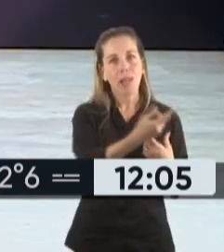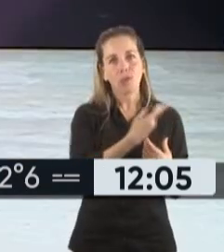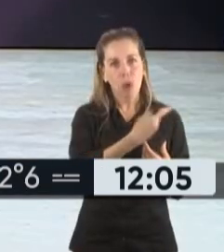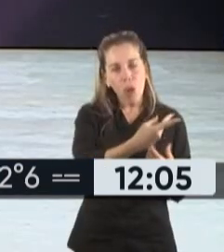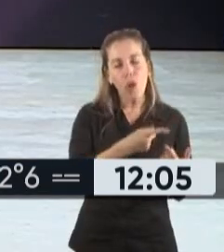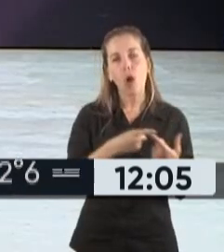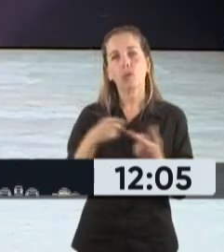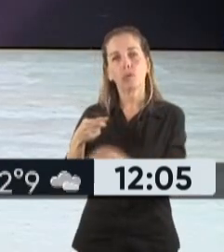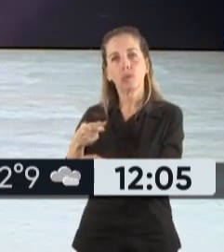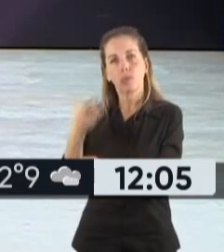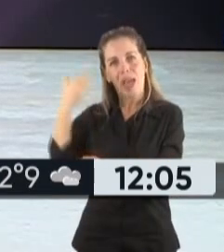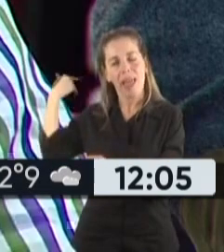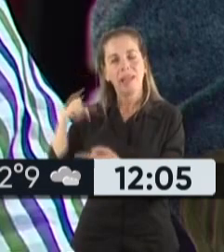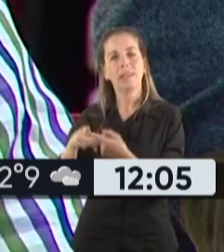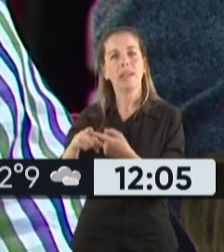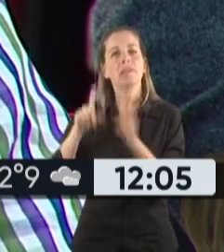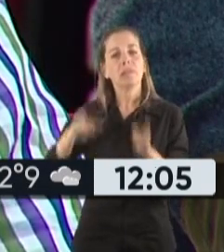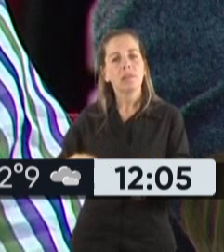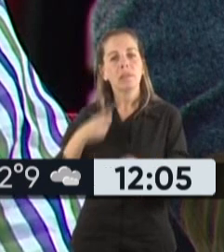hablé también con